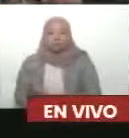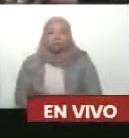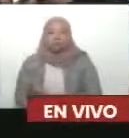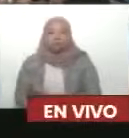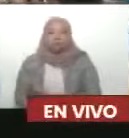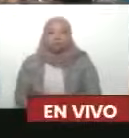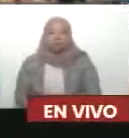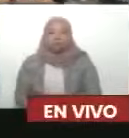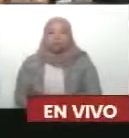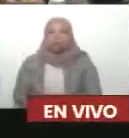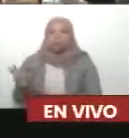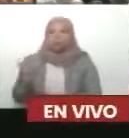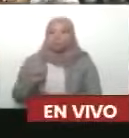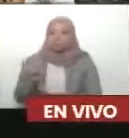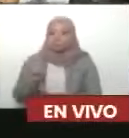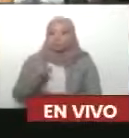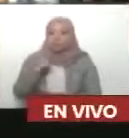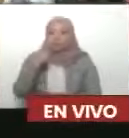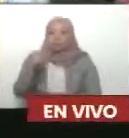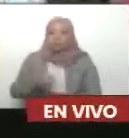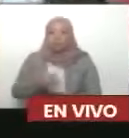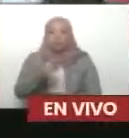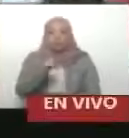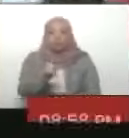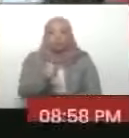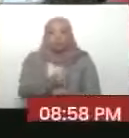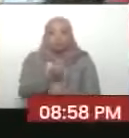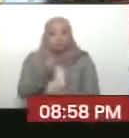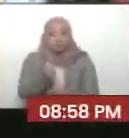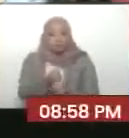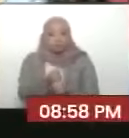si nosotros como país, ¿verdad?, tenemos que